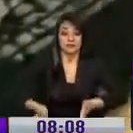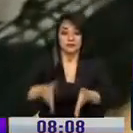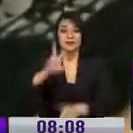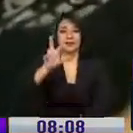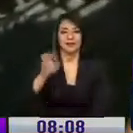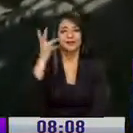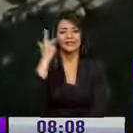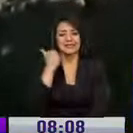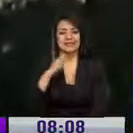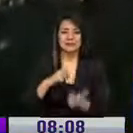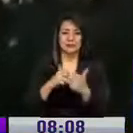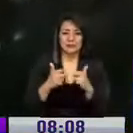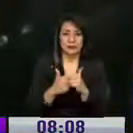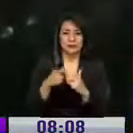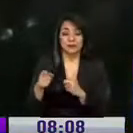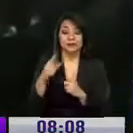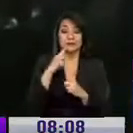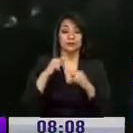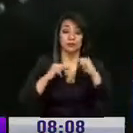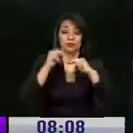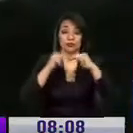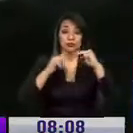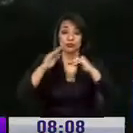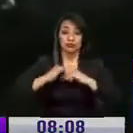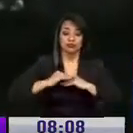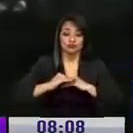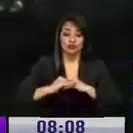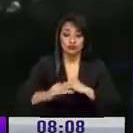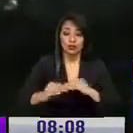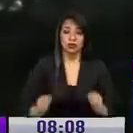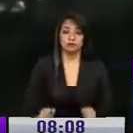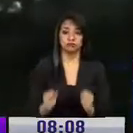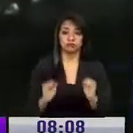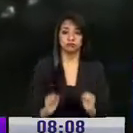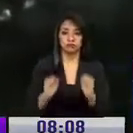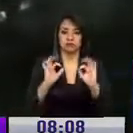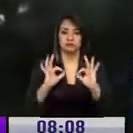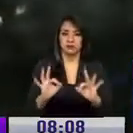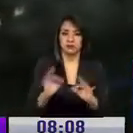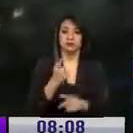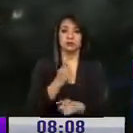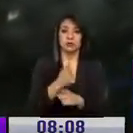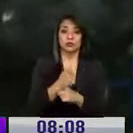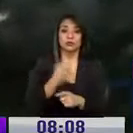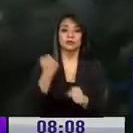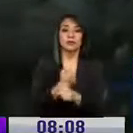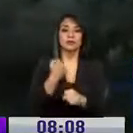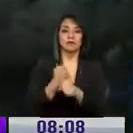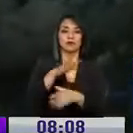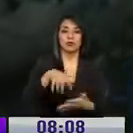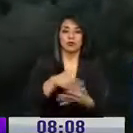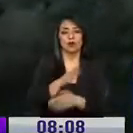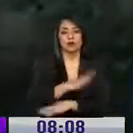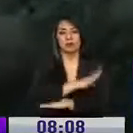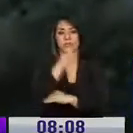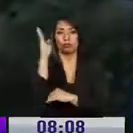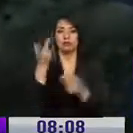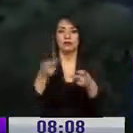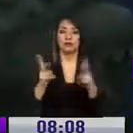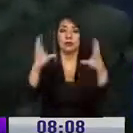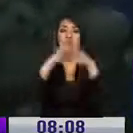será recurrente, sobre todo para la construcción desde las cimentaciones, para lo cual vamos a trabajar en horarios extendidos, inclusive en